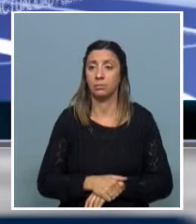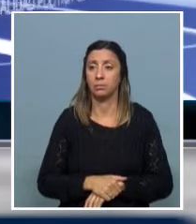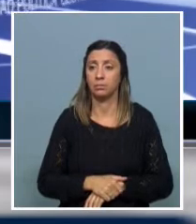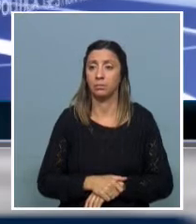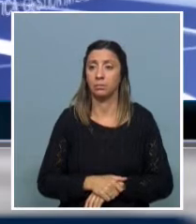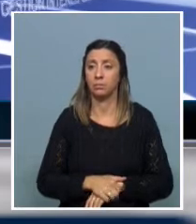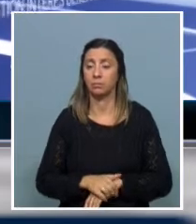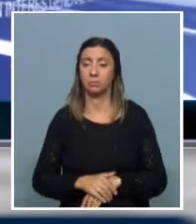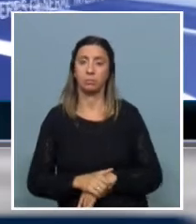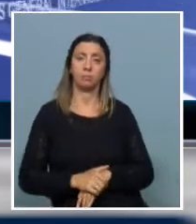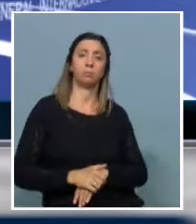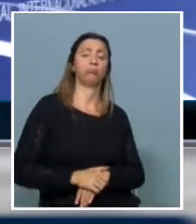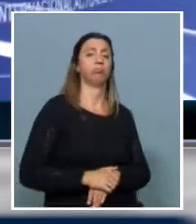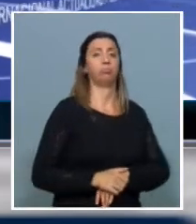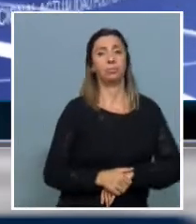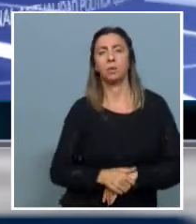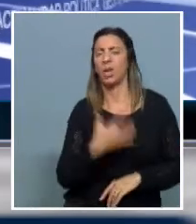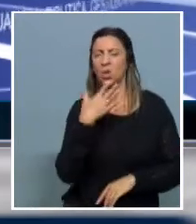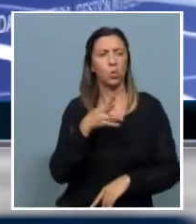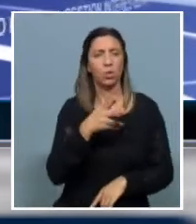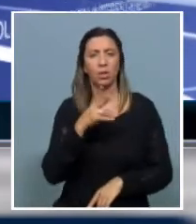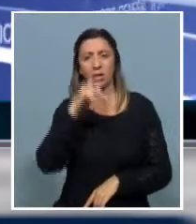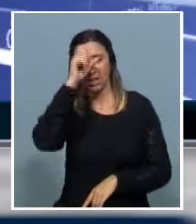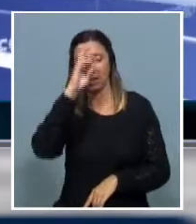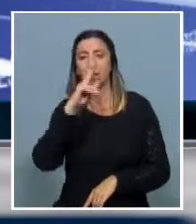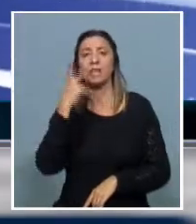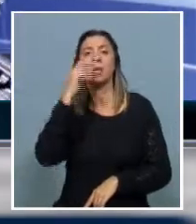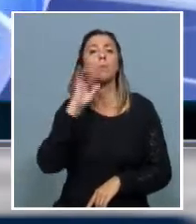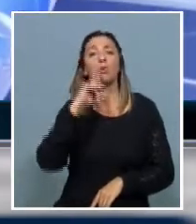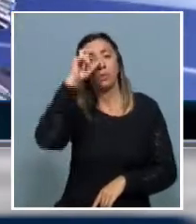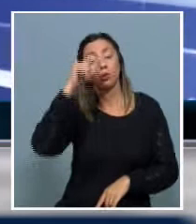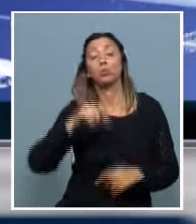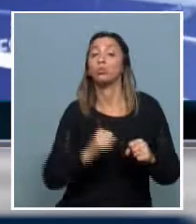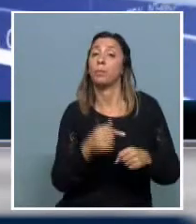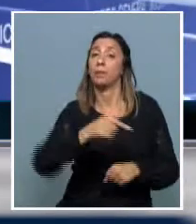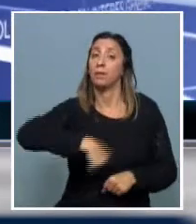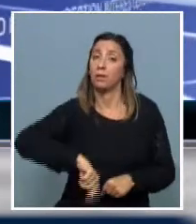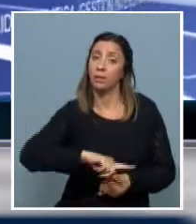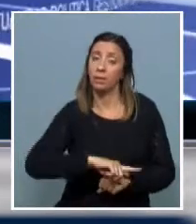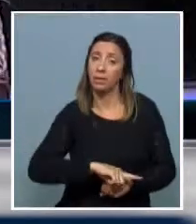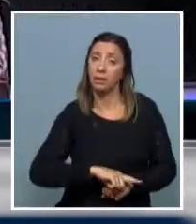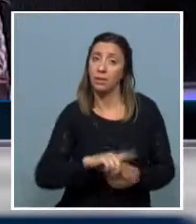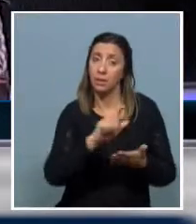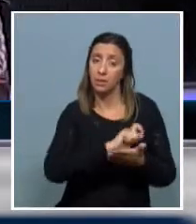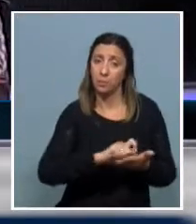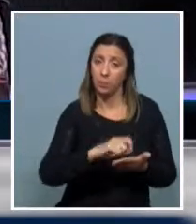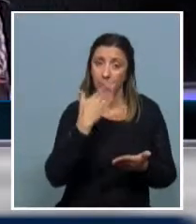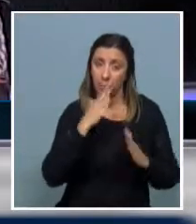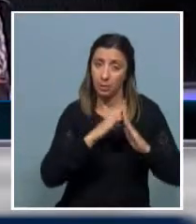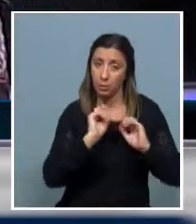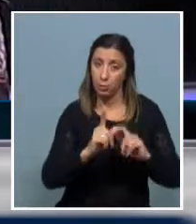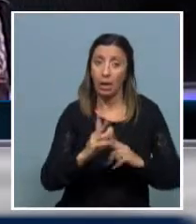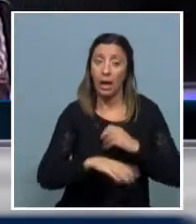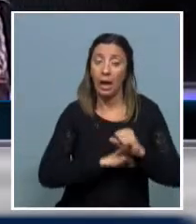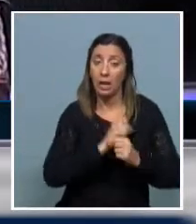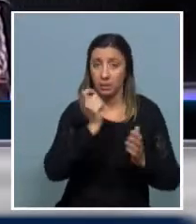¿Levantamiento de hipoteca? No entiendo, a ver, porque nosotros lo que hemos suspendido es las escrituraciones hasta que